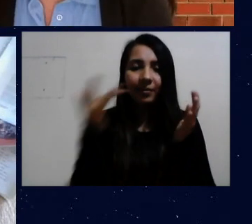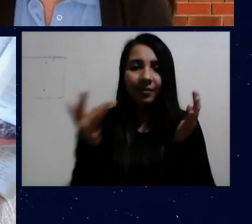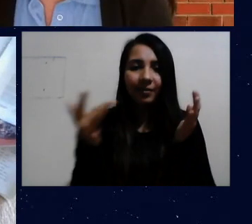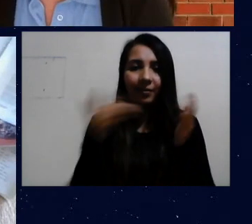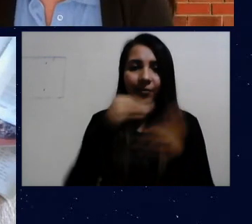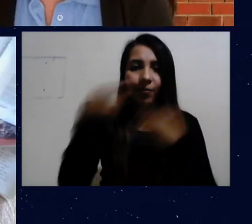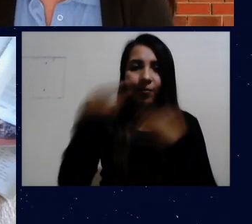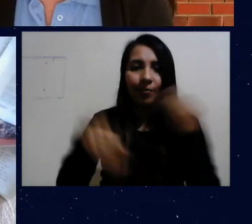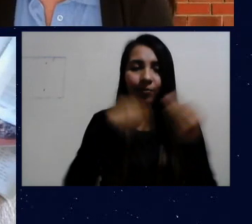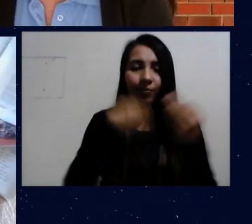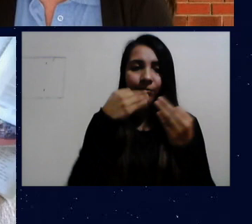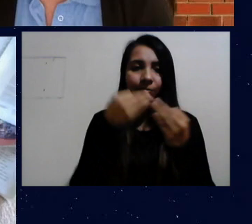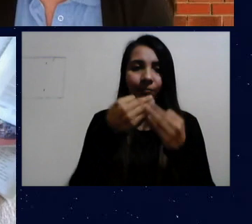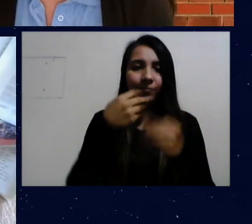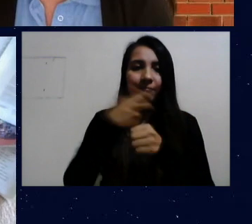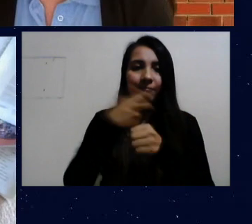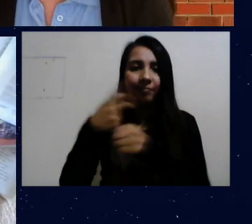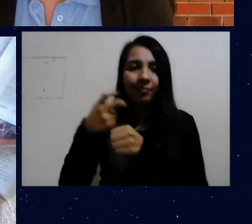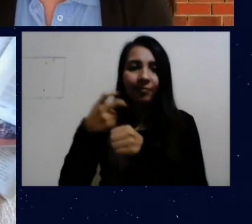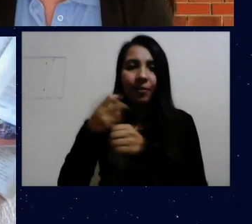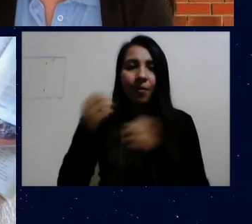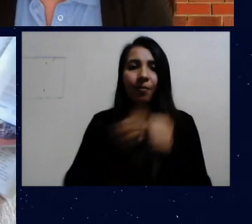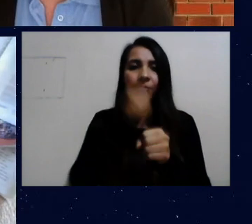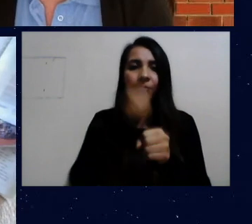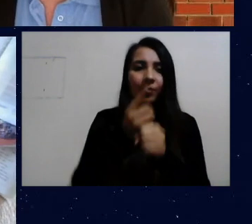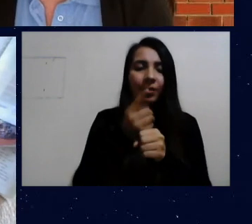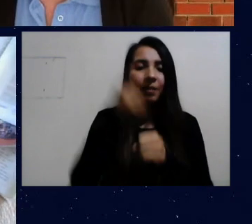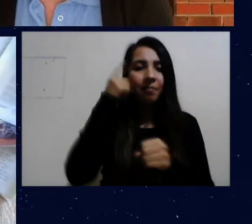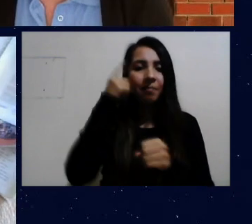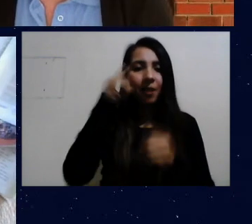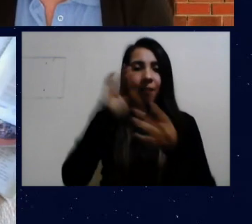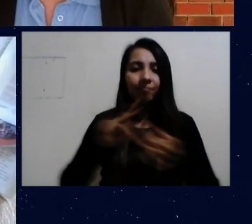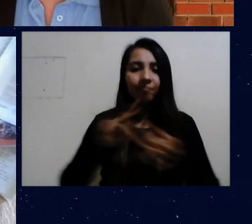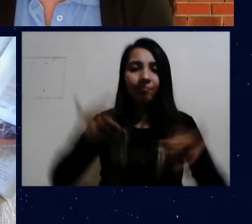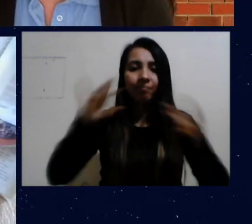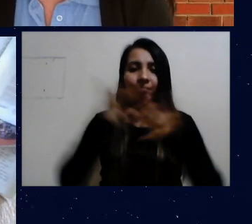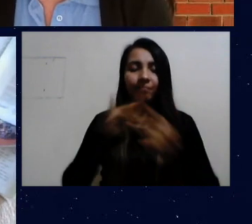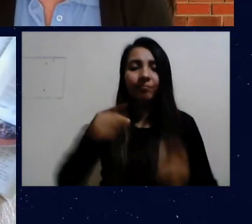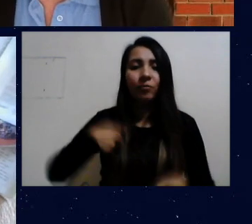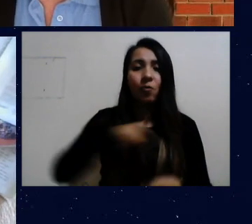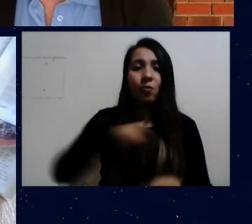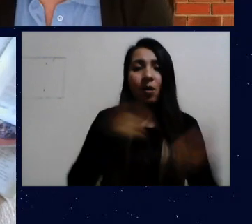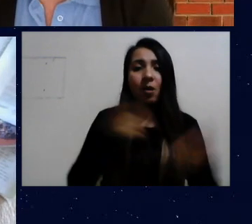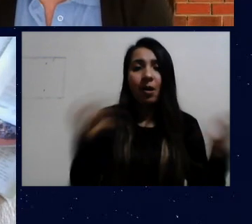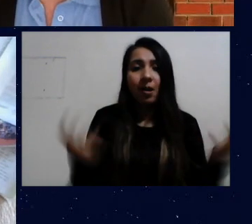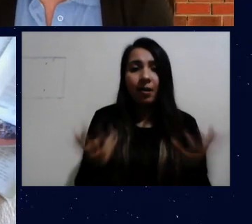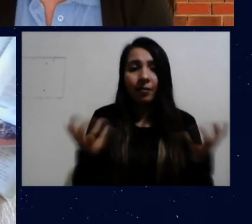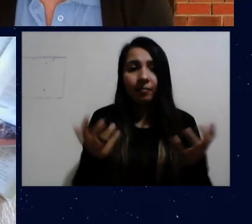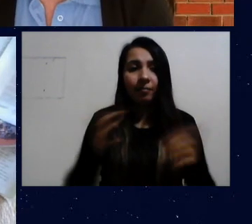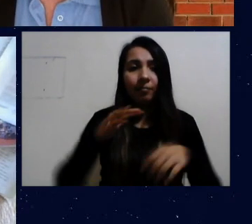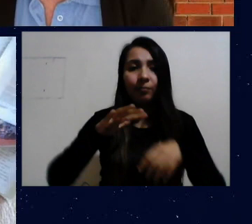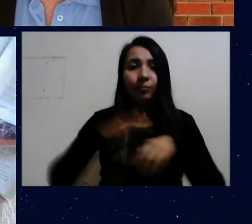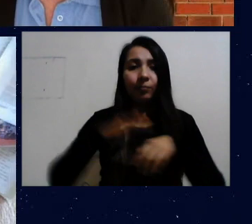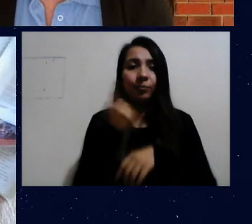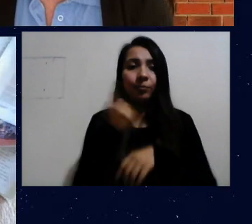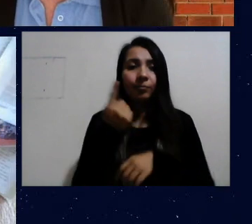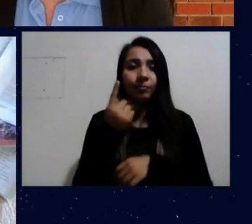contar lo que estamos haciendo y por qué nos parece que es interesante y tan importante.